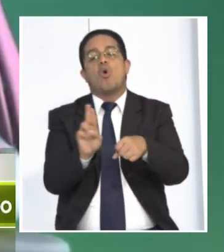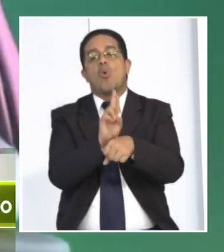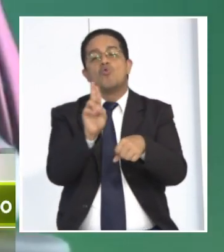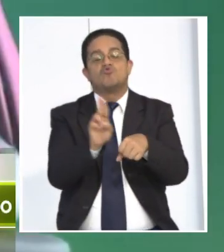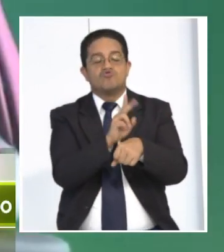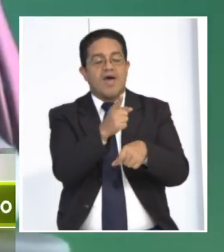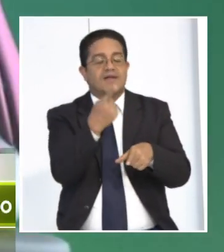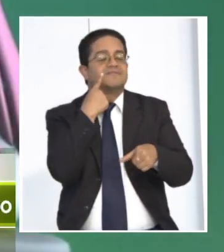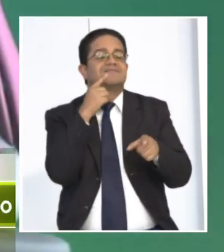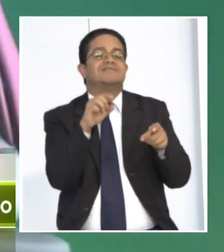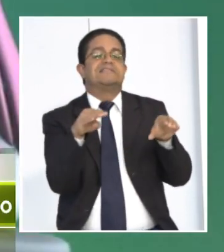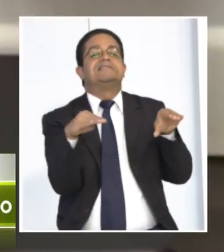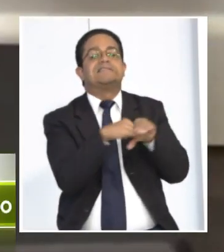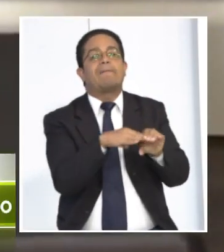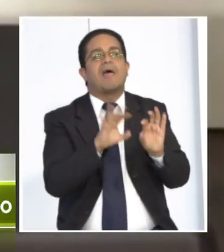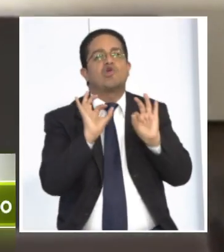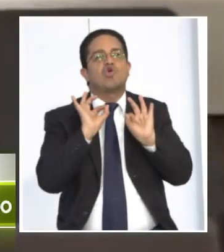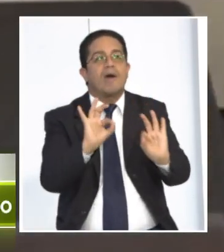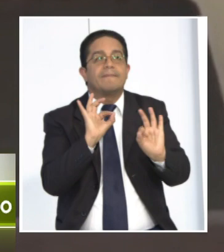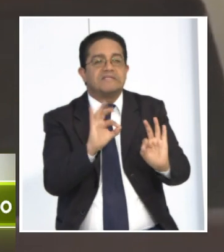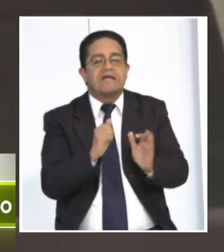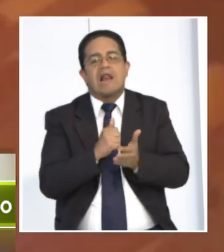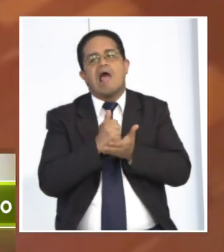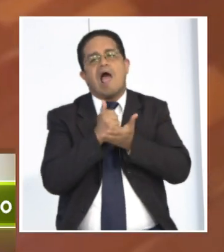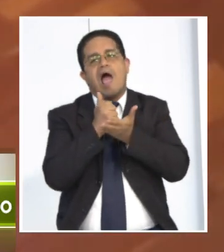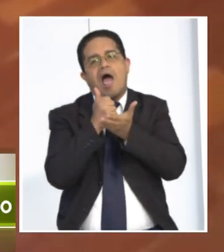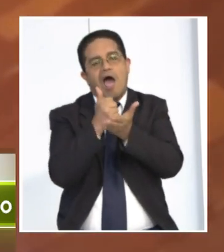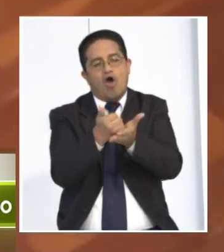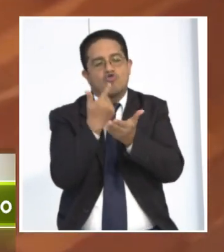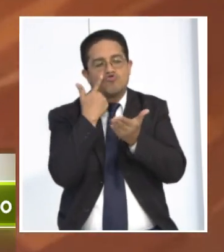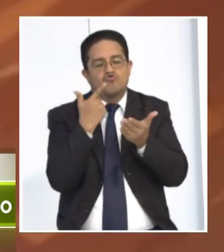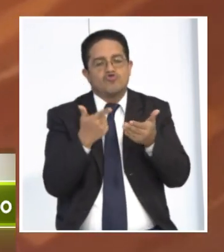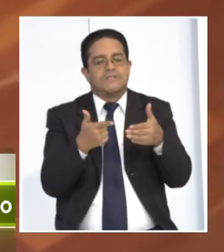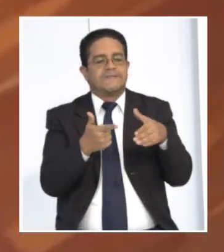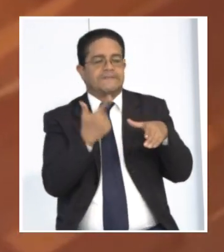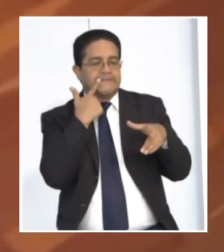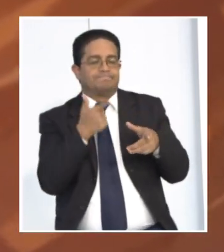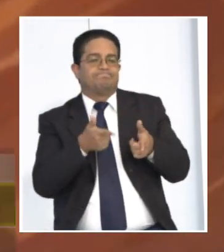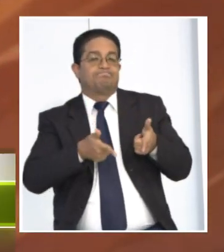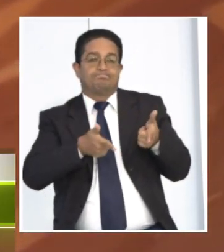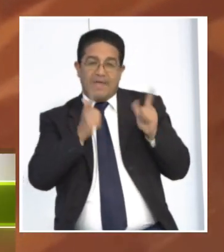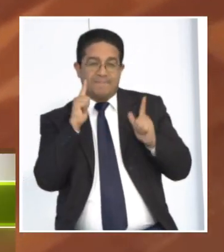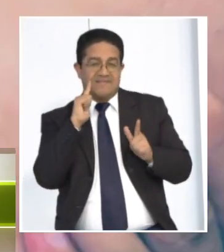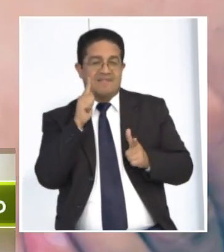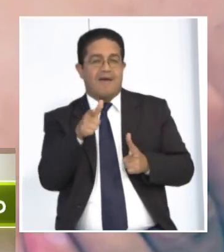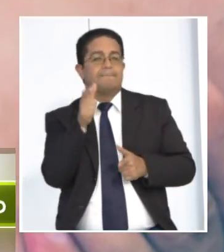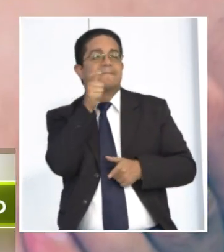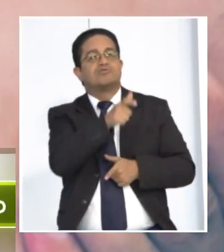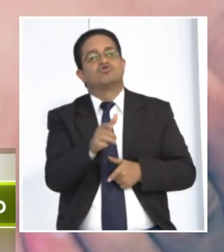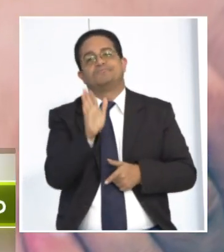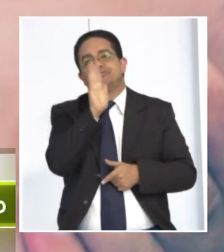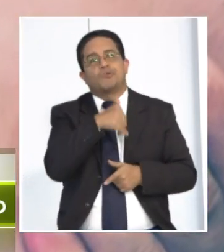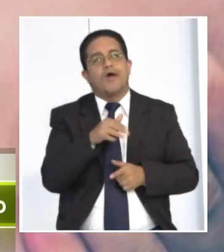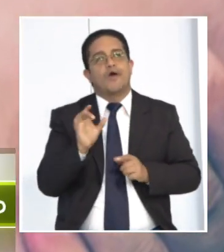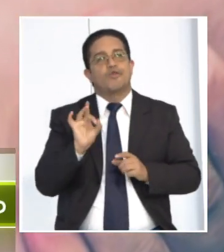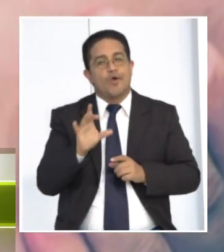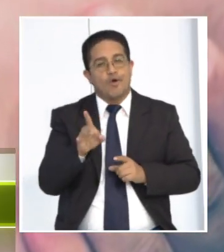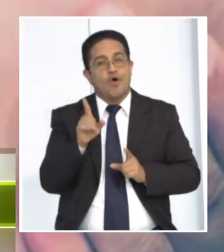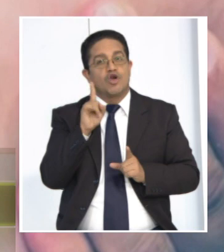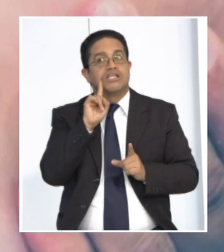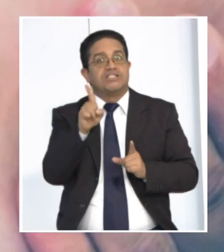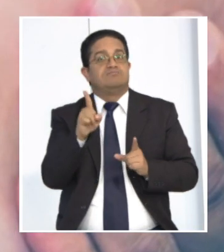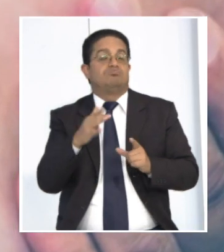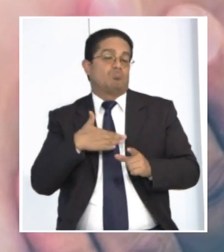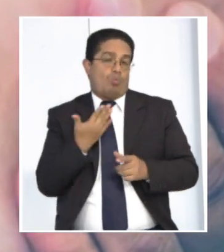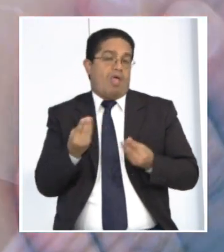plantillas ortopédicas que contribuyan a un desarrollo funcional y permitan una reducción del dolor en pro de una mejor calidad de